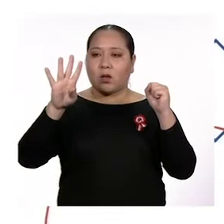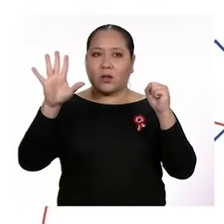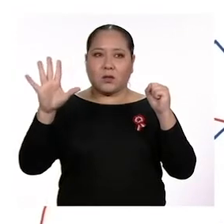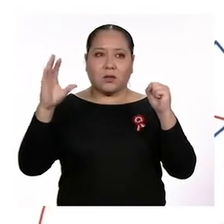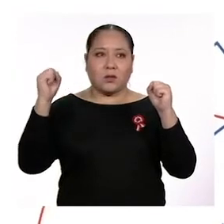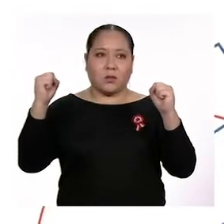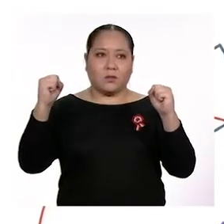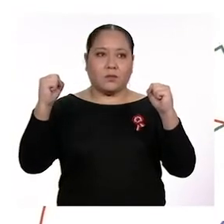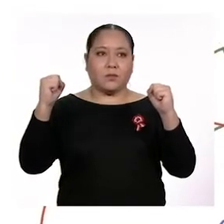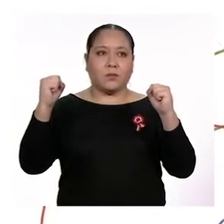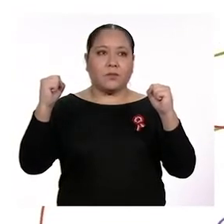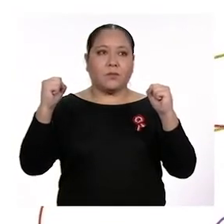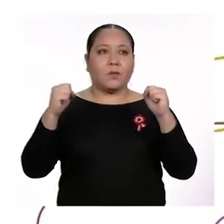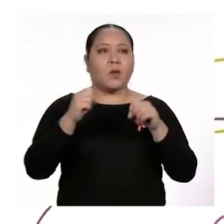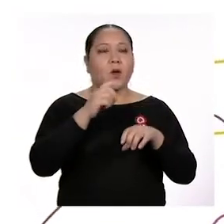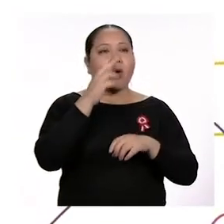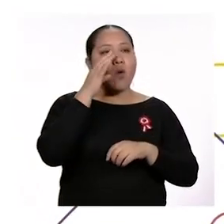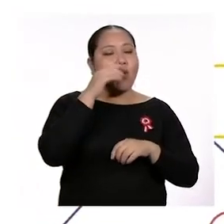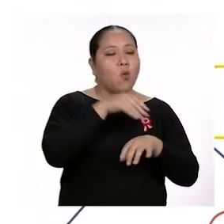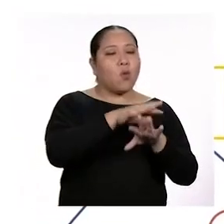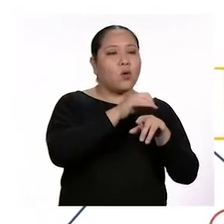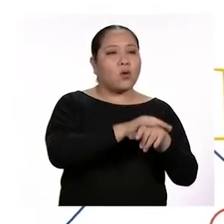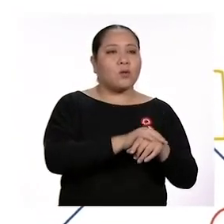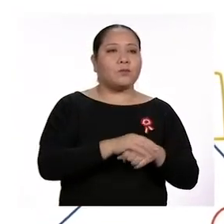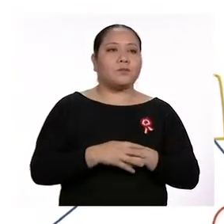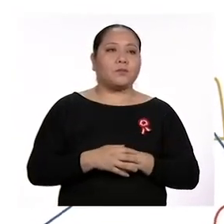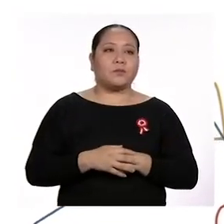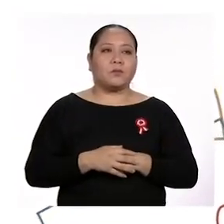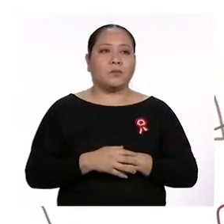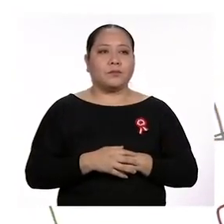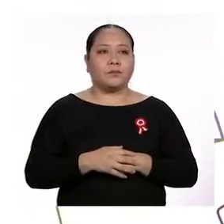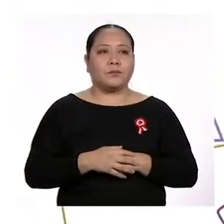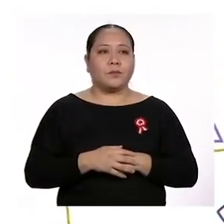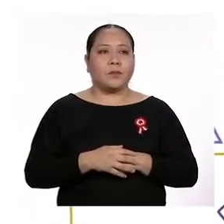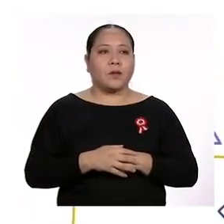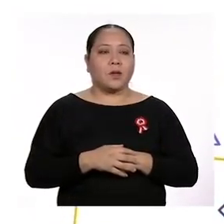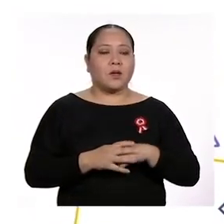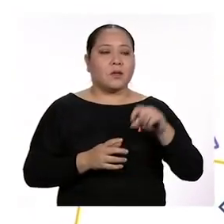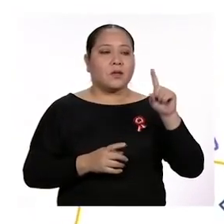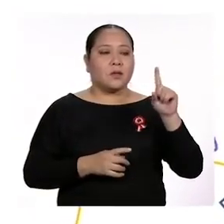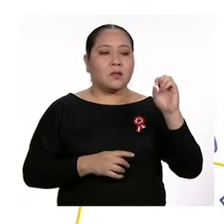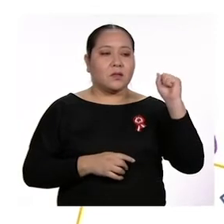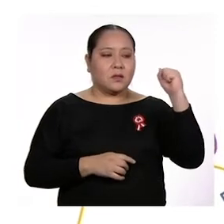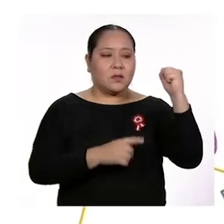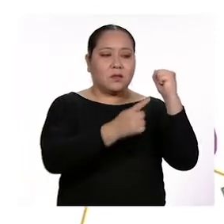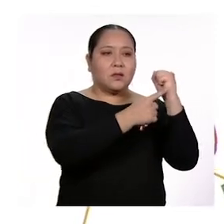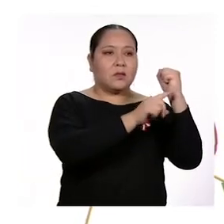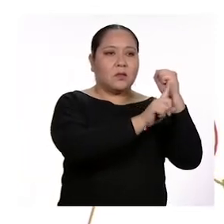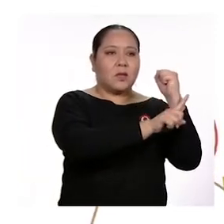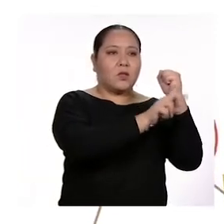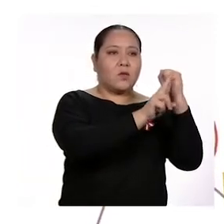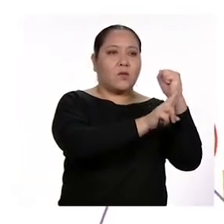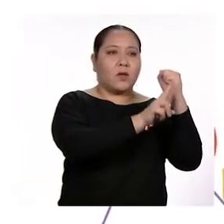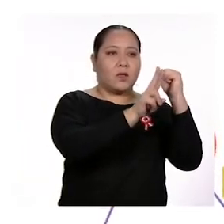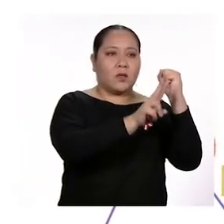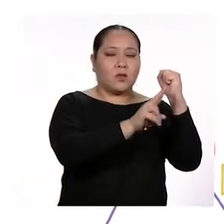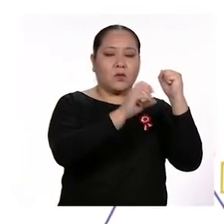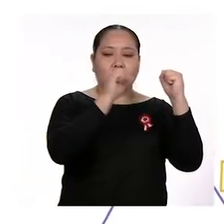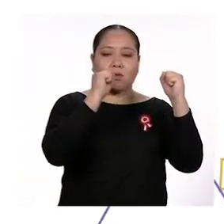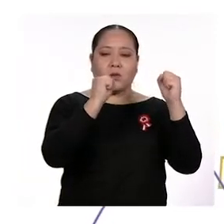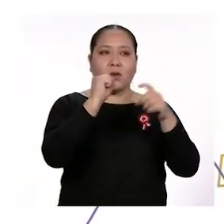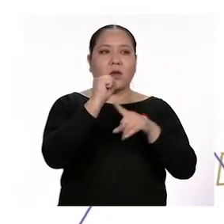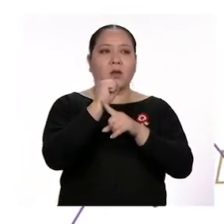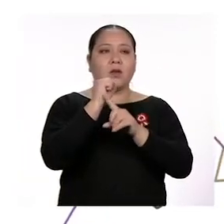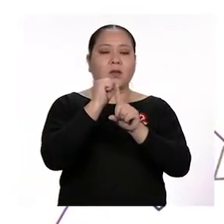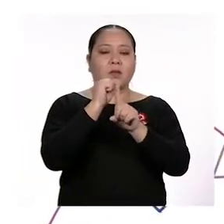Y este es julio, que lo representamos por una recta numérica que va desde el 122 al